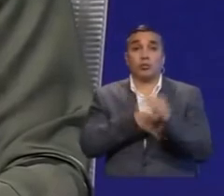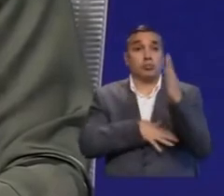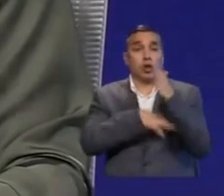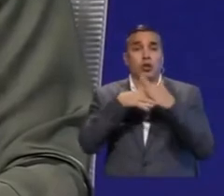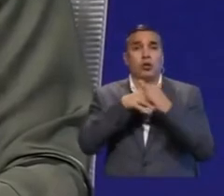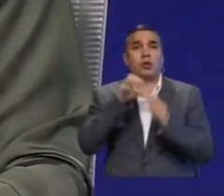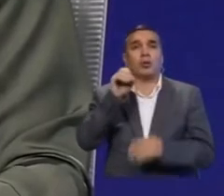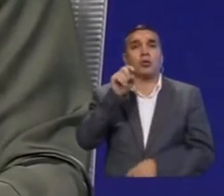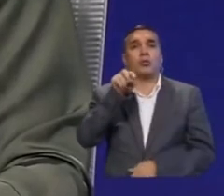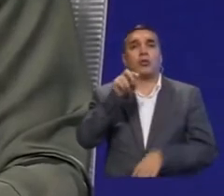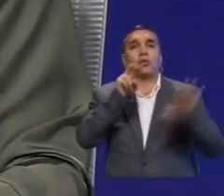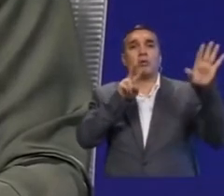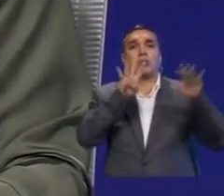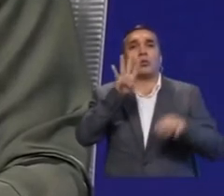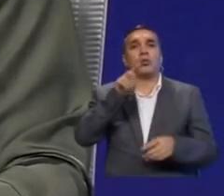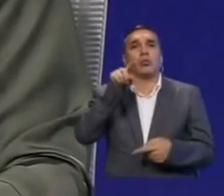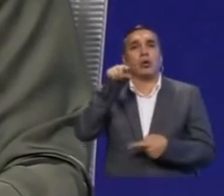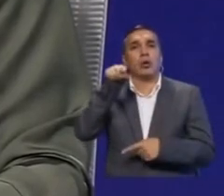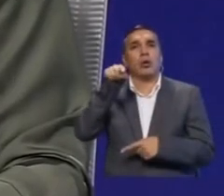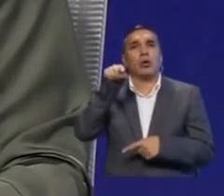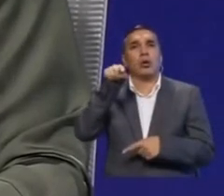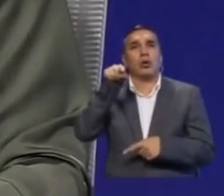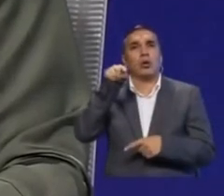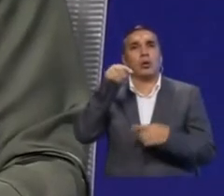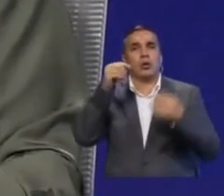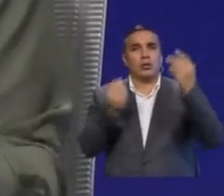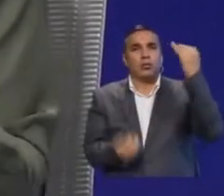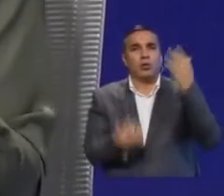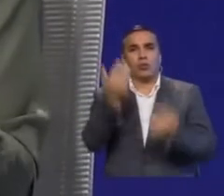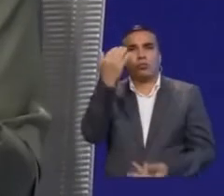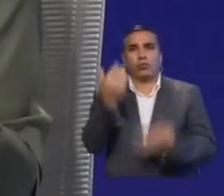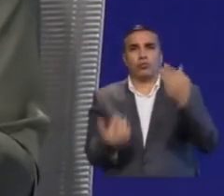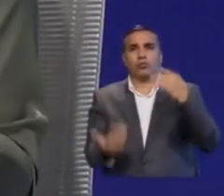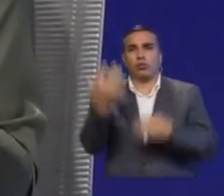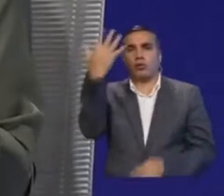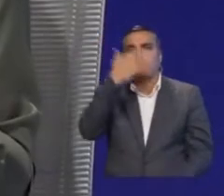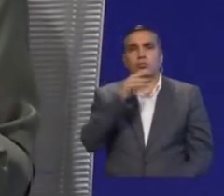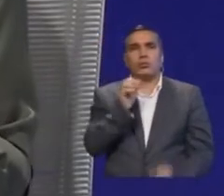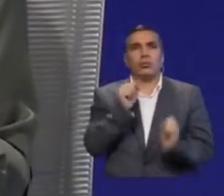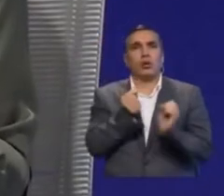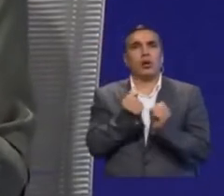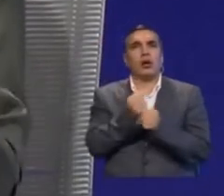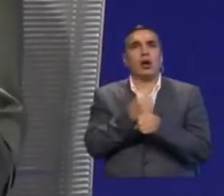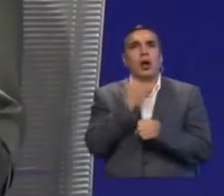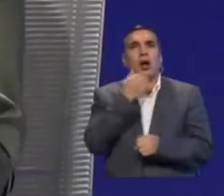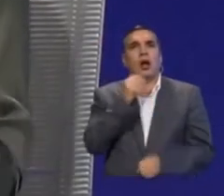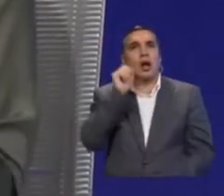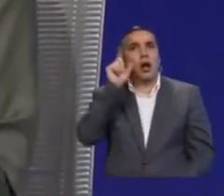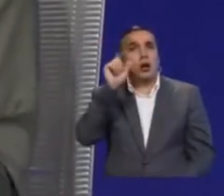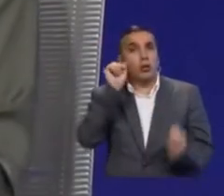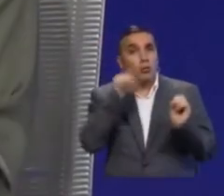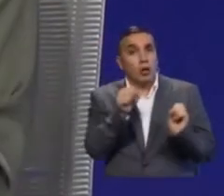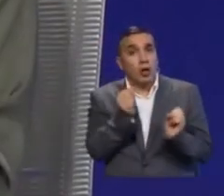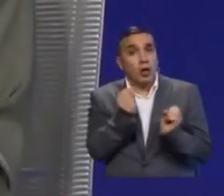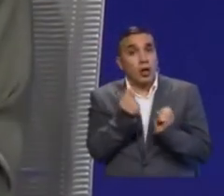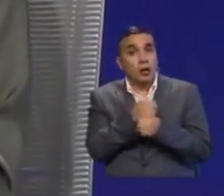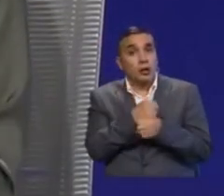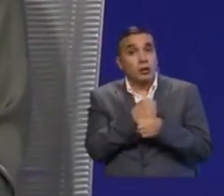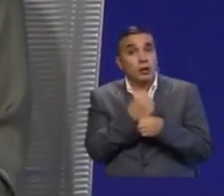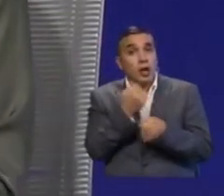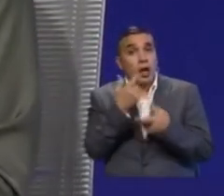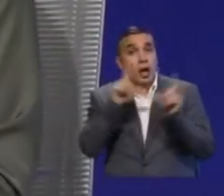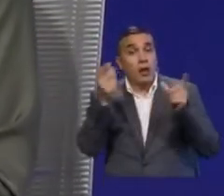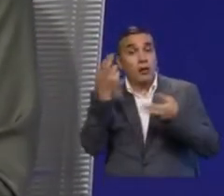a 0.74 el galón. Refinería de Esmeraldas produce un producto caro. ¿Permitiría usted la libre importación